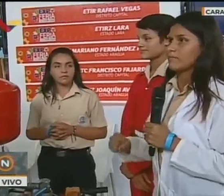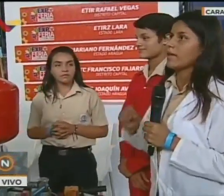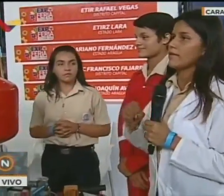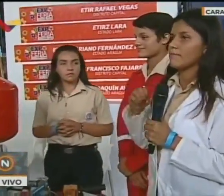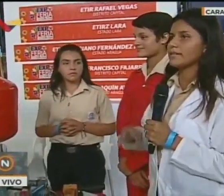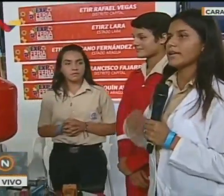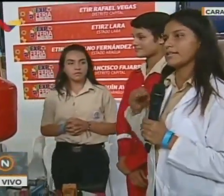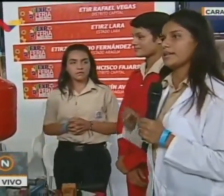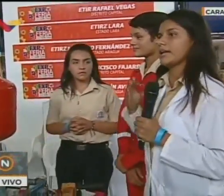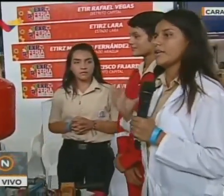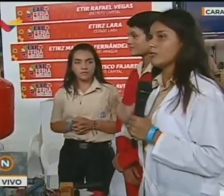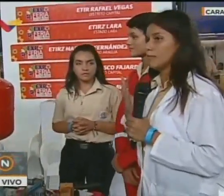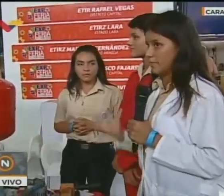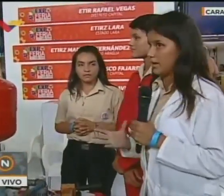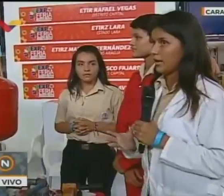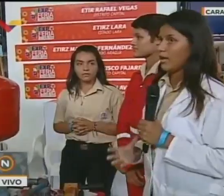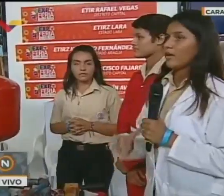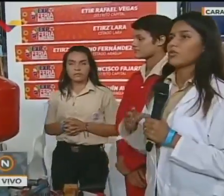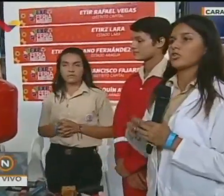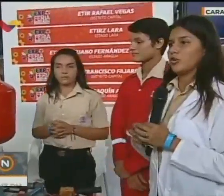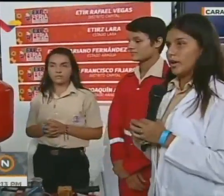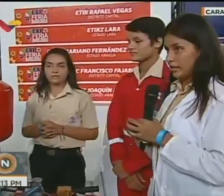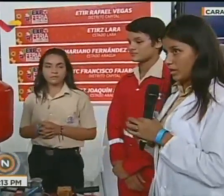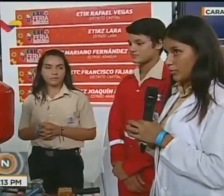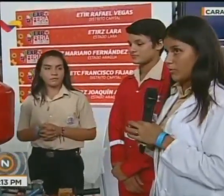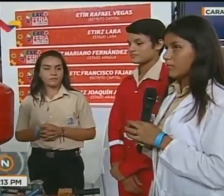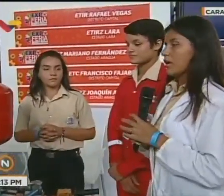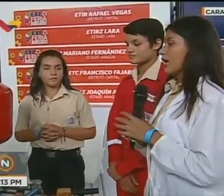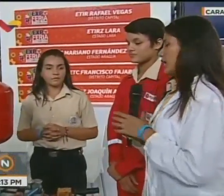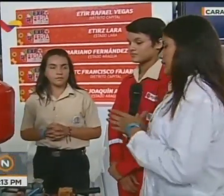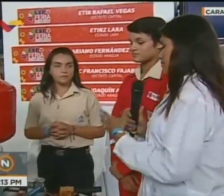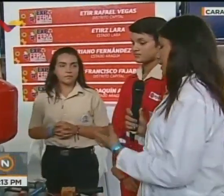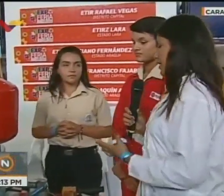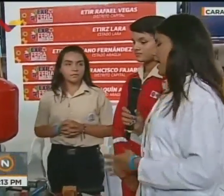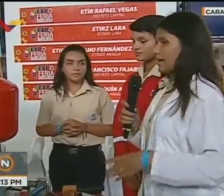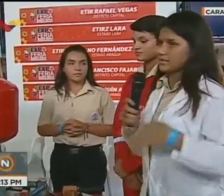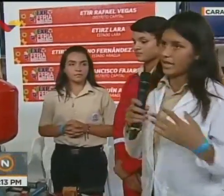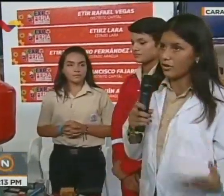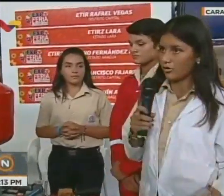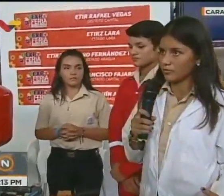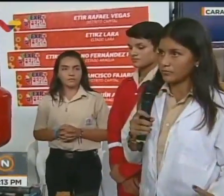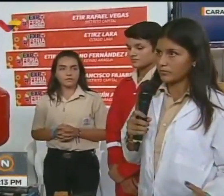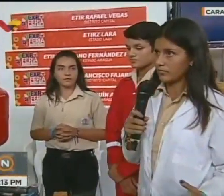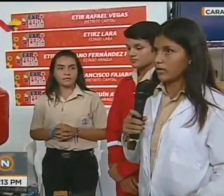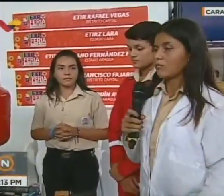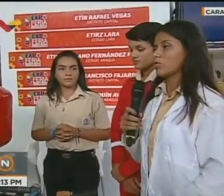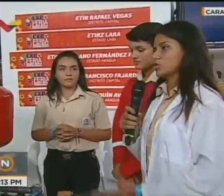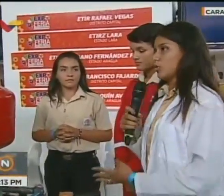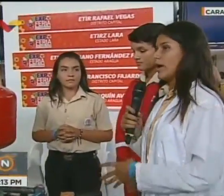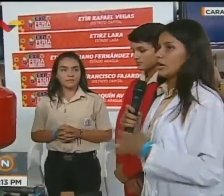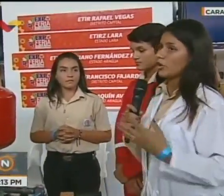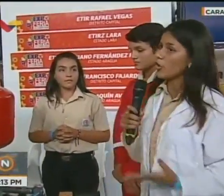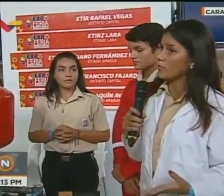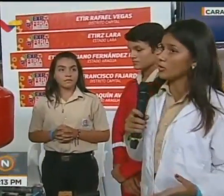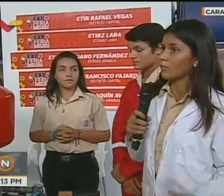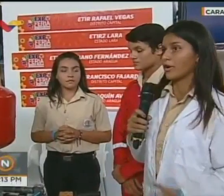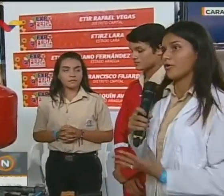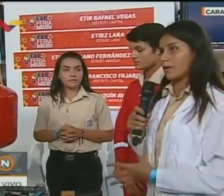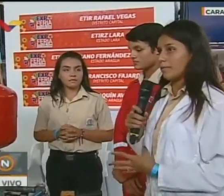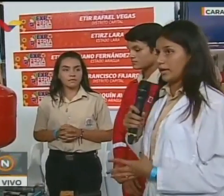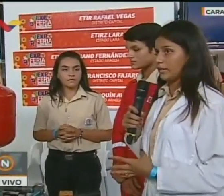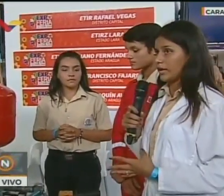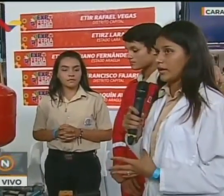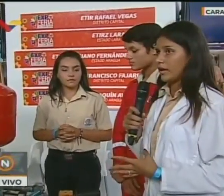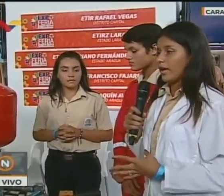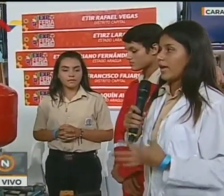de durar más de 20 y 30 años más. Nuestro objetivo es llevarla al exterior, mucho más económico,